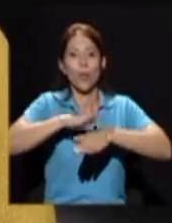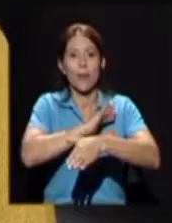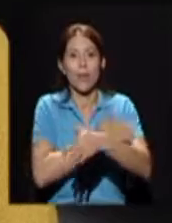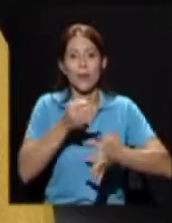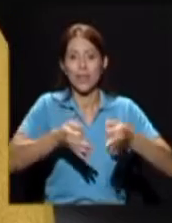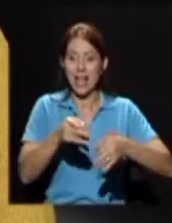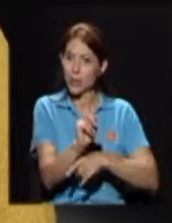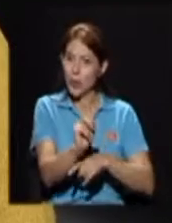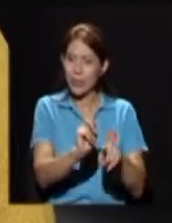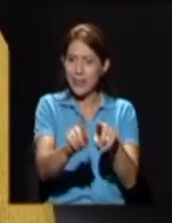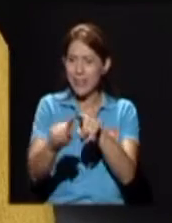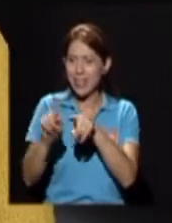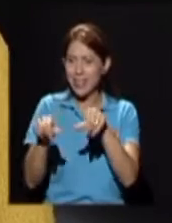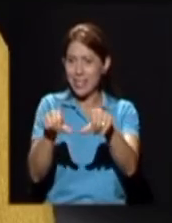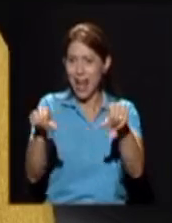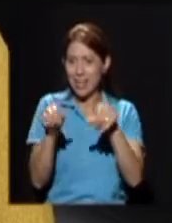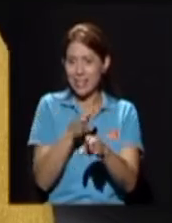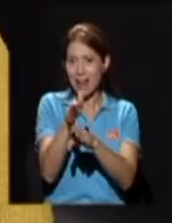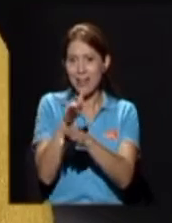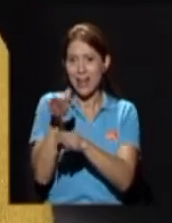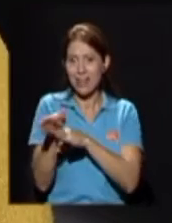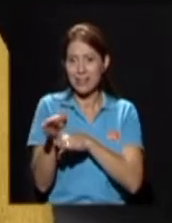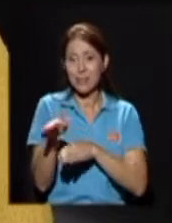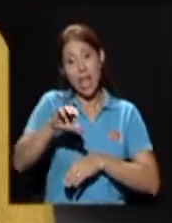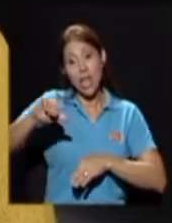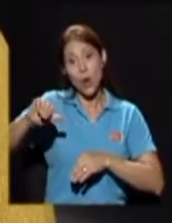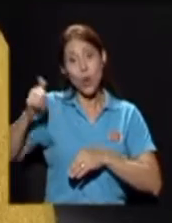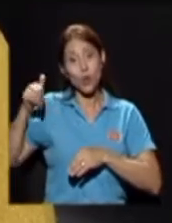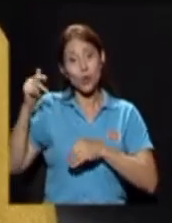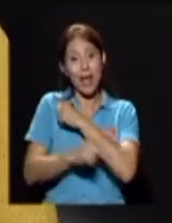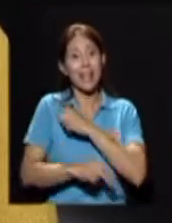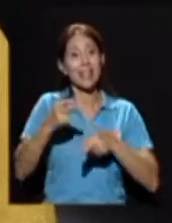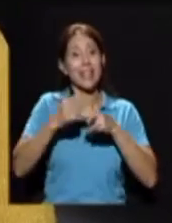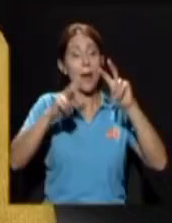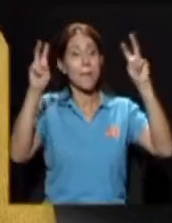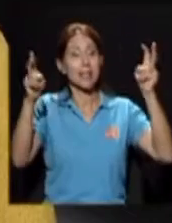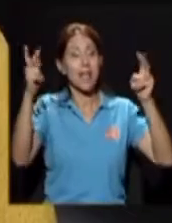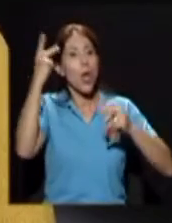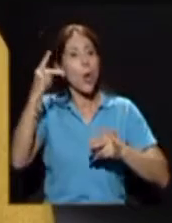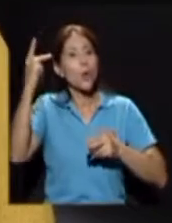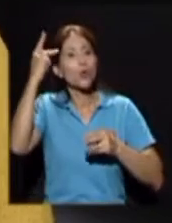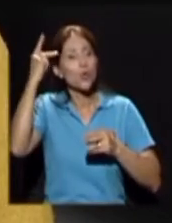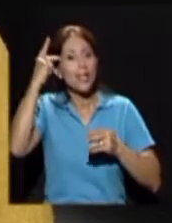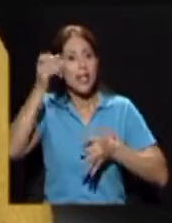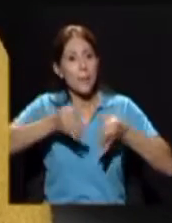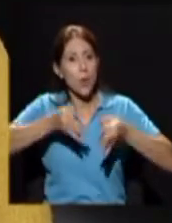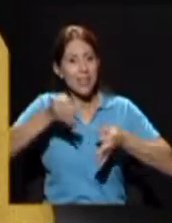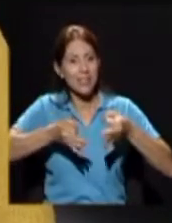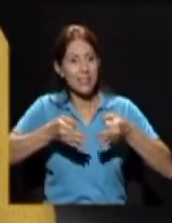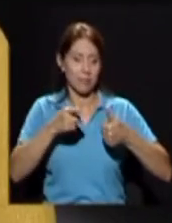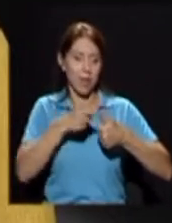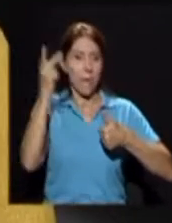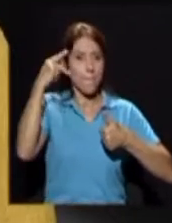involucre lo que en otros países se conoce como judicial politics, ¿verdad? Que son politólogos, sociólogos,